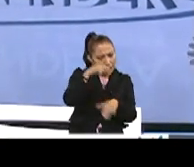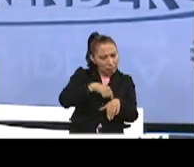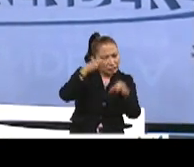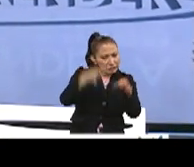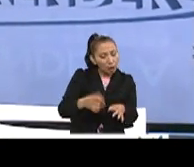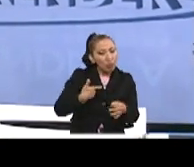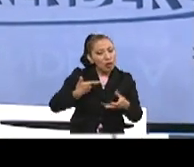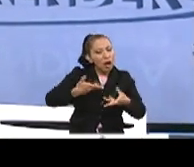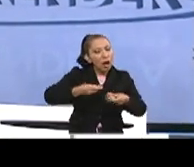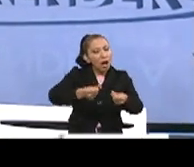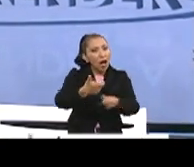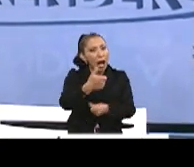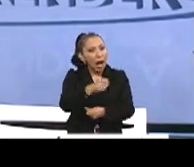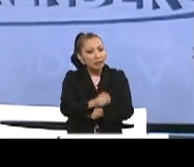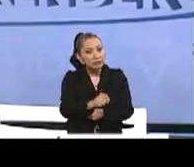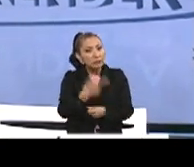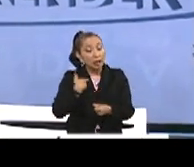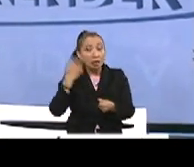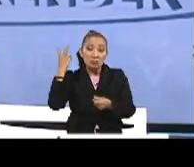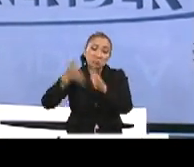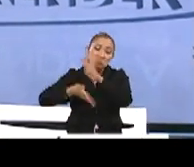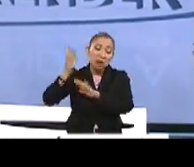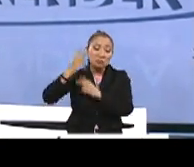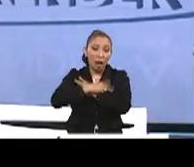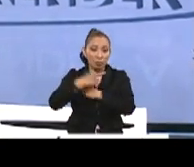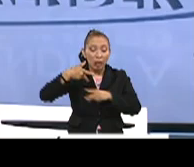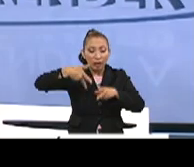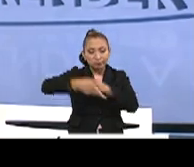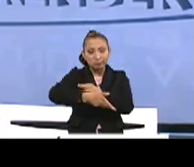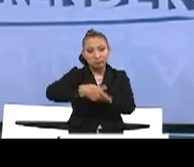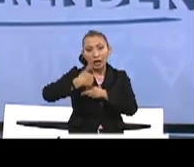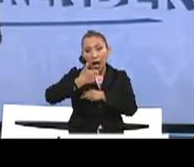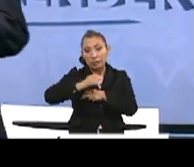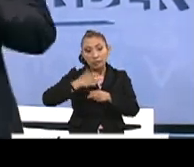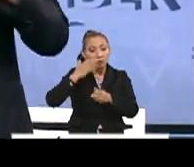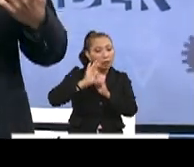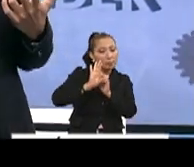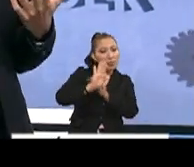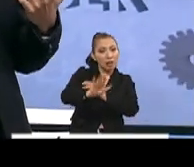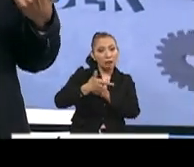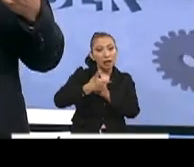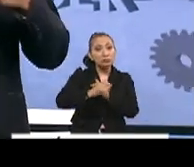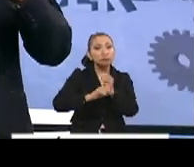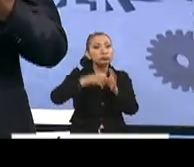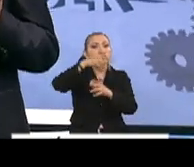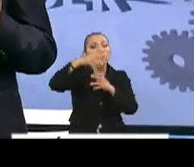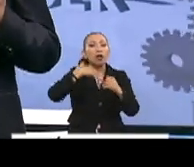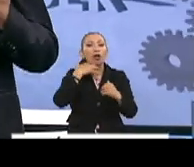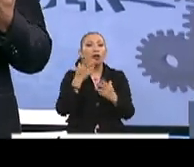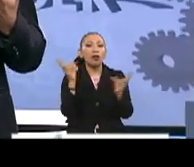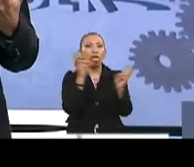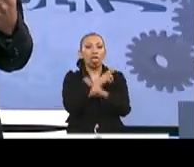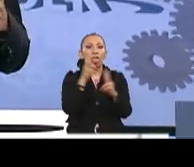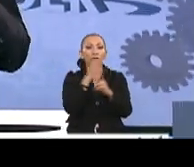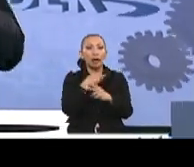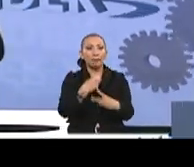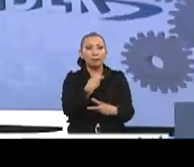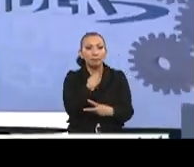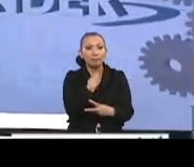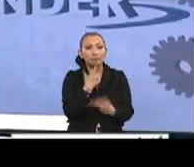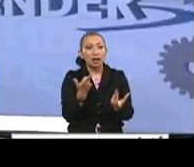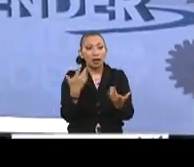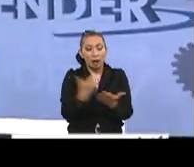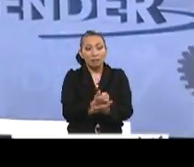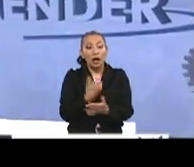real cuánto gas has consumido, si sales de vacaciones puedes cortar el suministro de gas y evitar fugas o posibles problemas de intoxicación por estas. ¿Qué